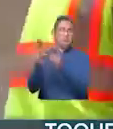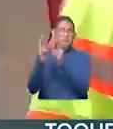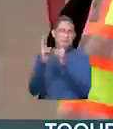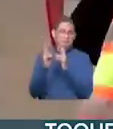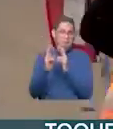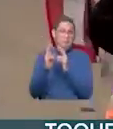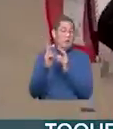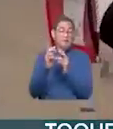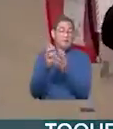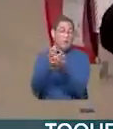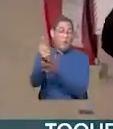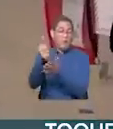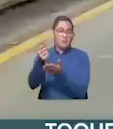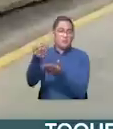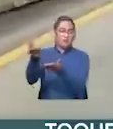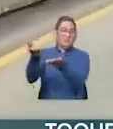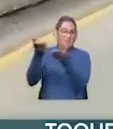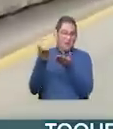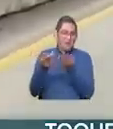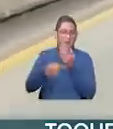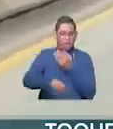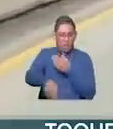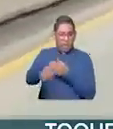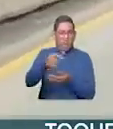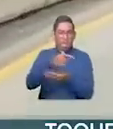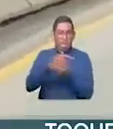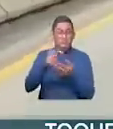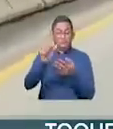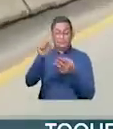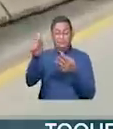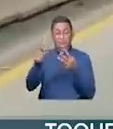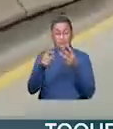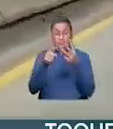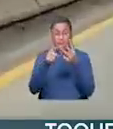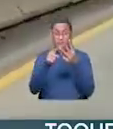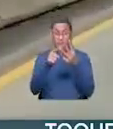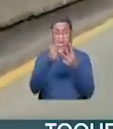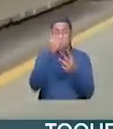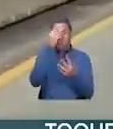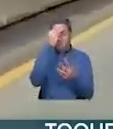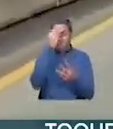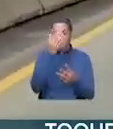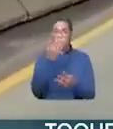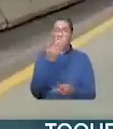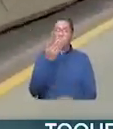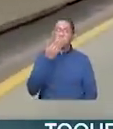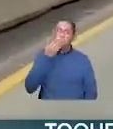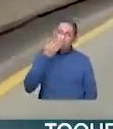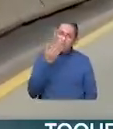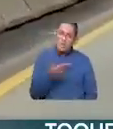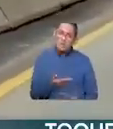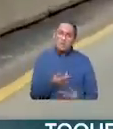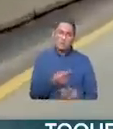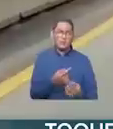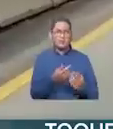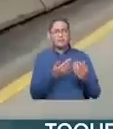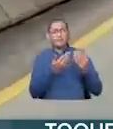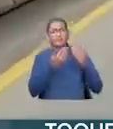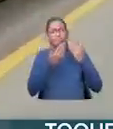de esto dar buenas noticias y un agradecimiento profundo